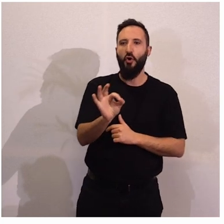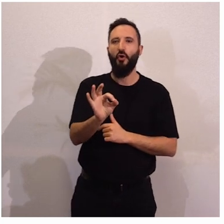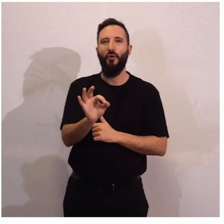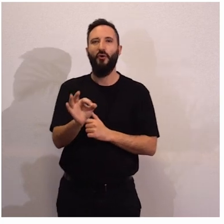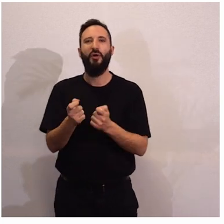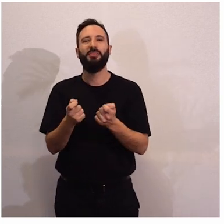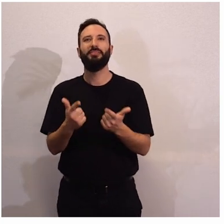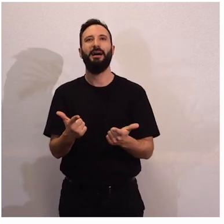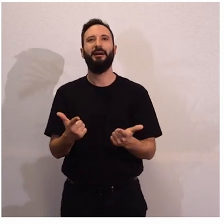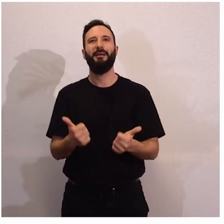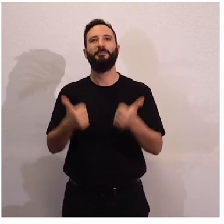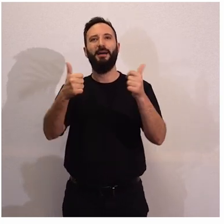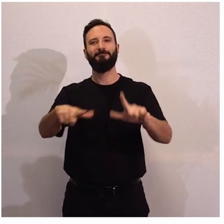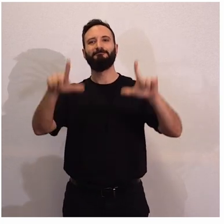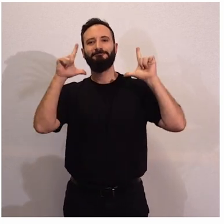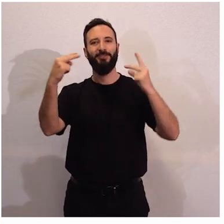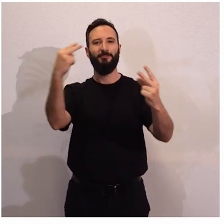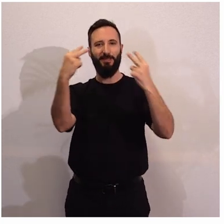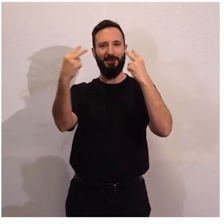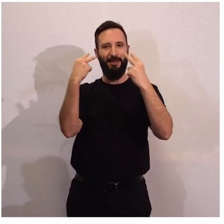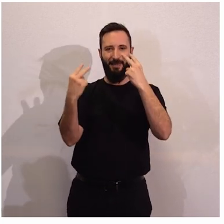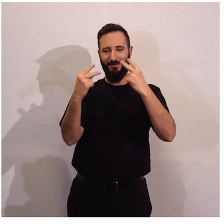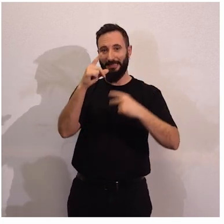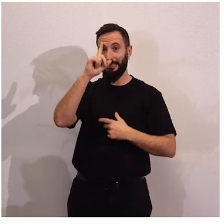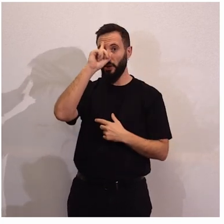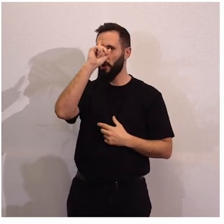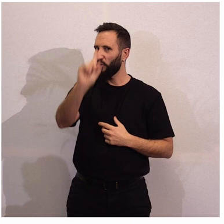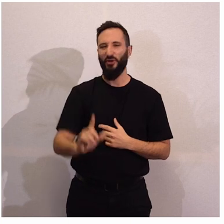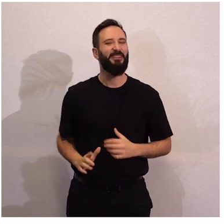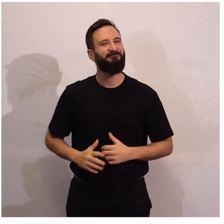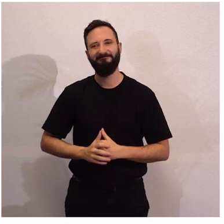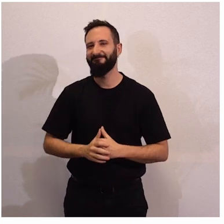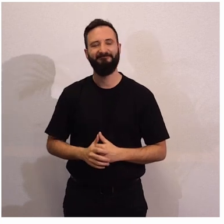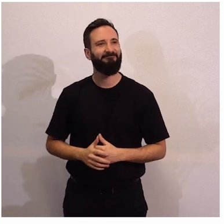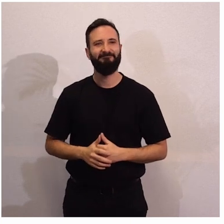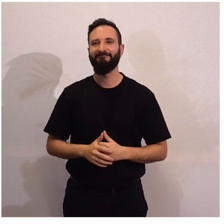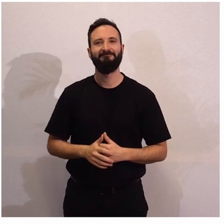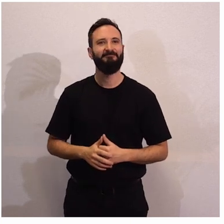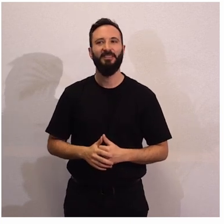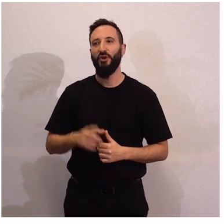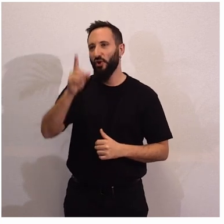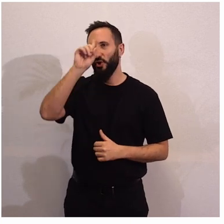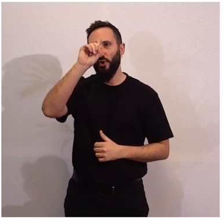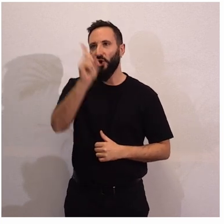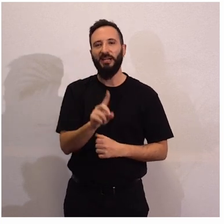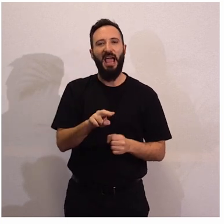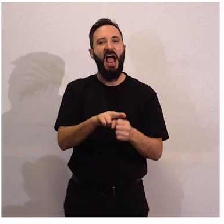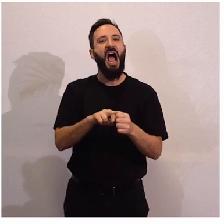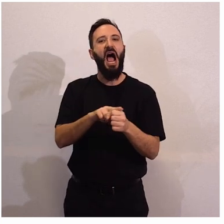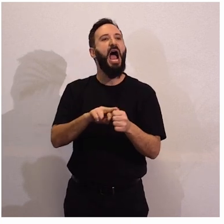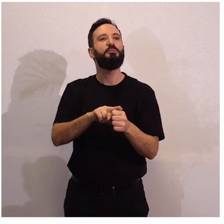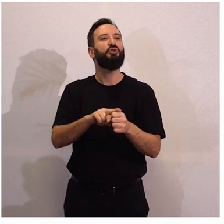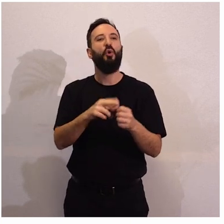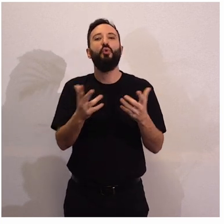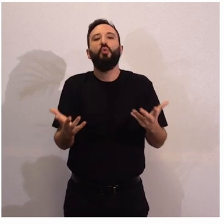darle visibilidad. No lo sé. No sé en qué ámbito todavía nos